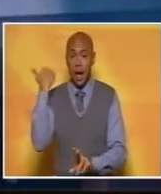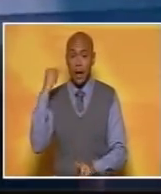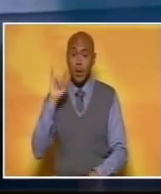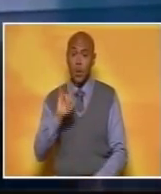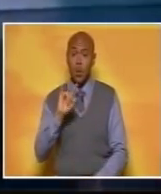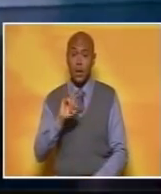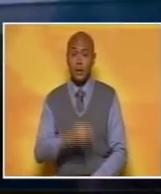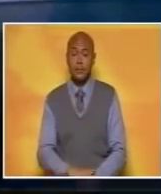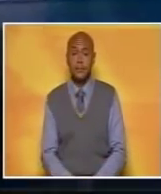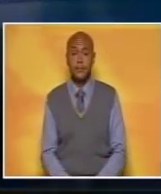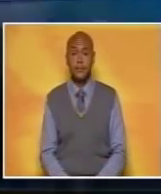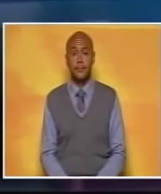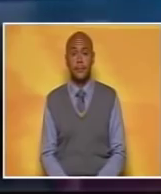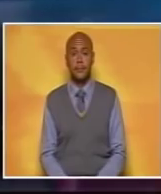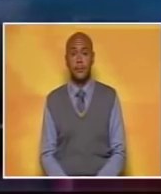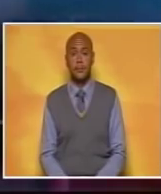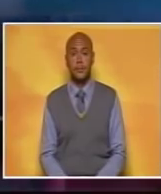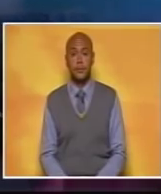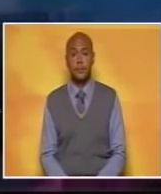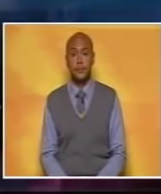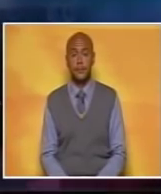pasado.